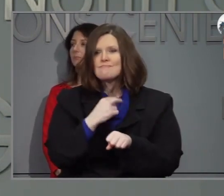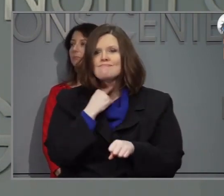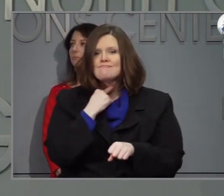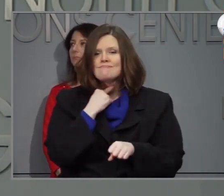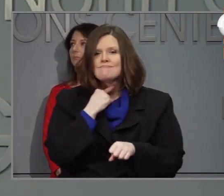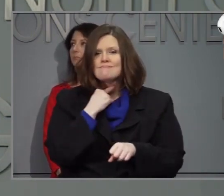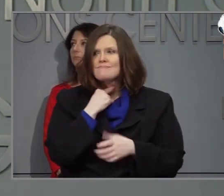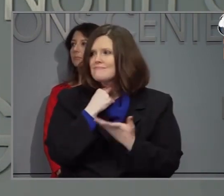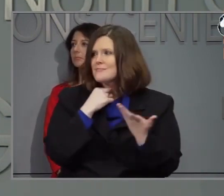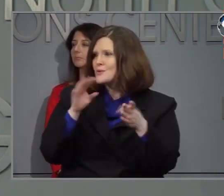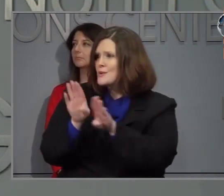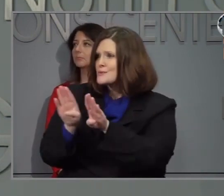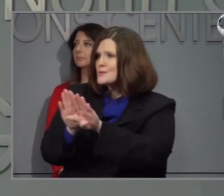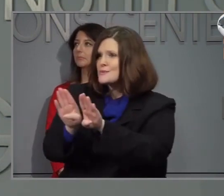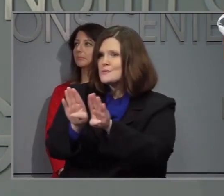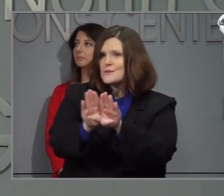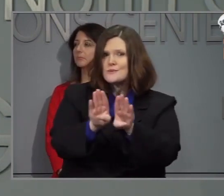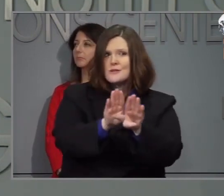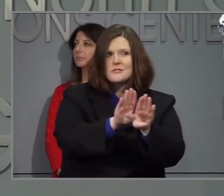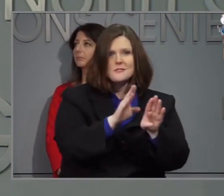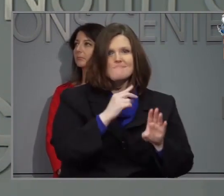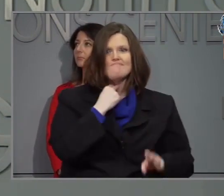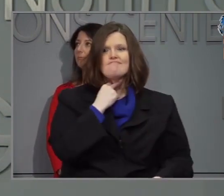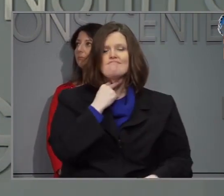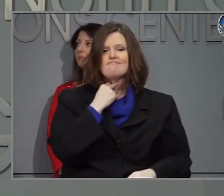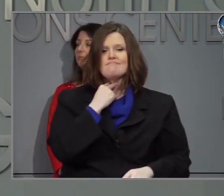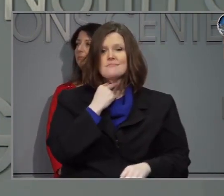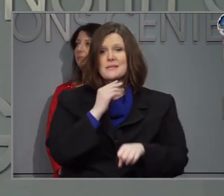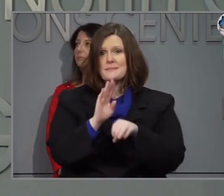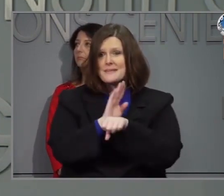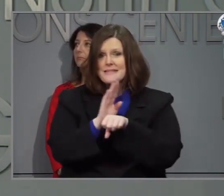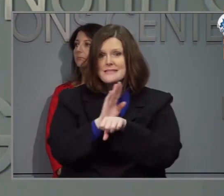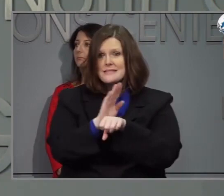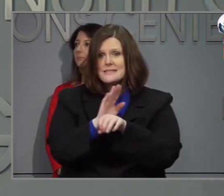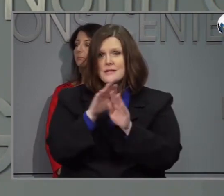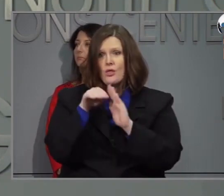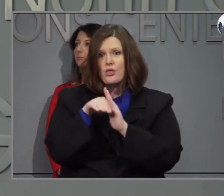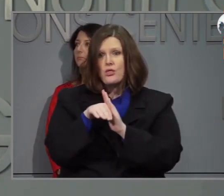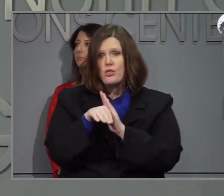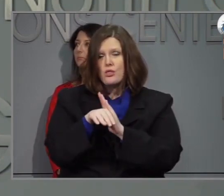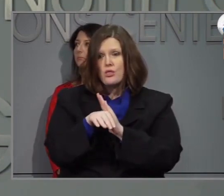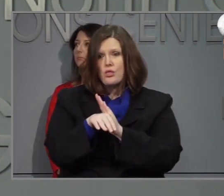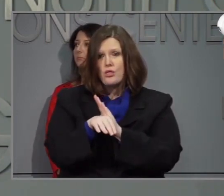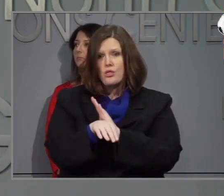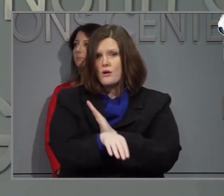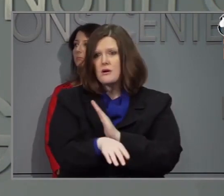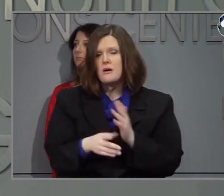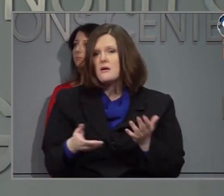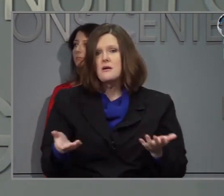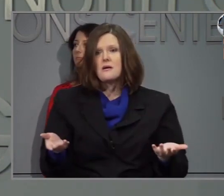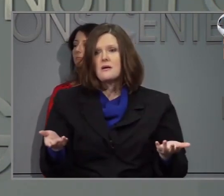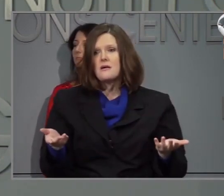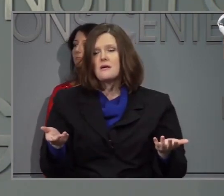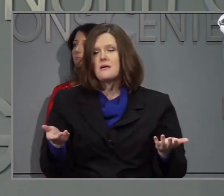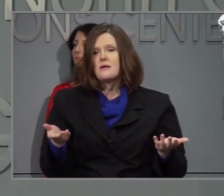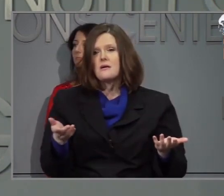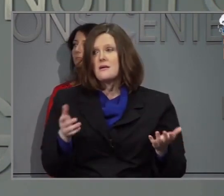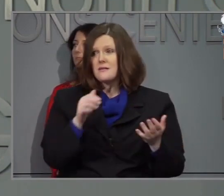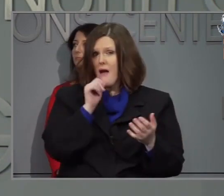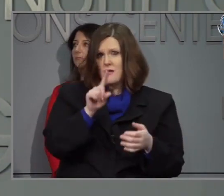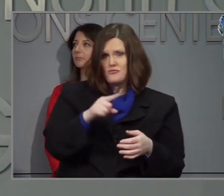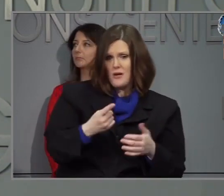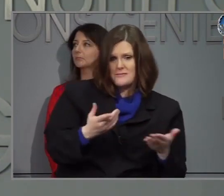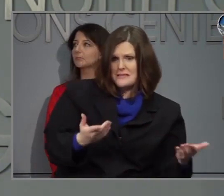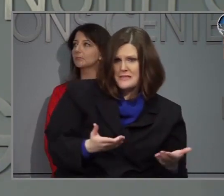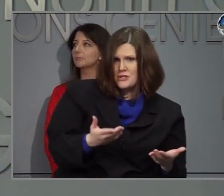tienen empleo debido a las restricciones y también porque los negocios están más lentos en todo el país y en todo el